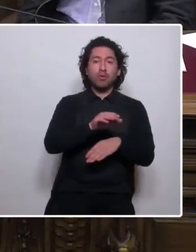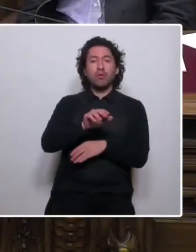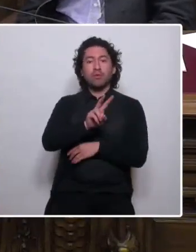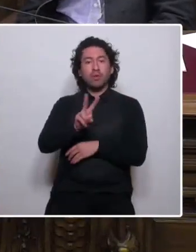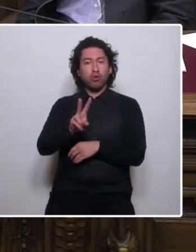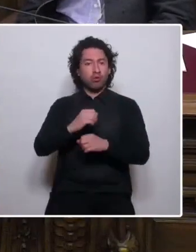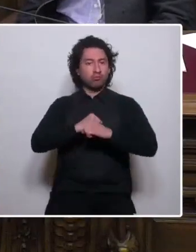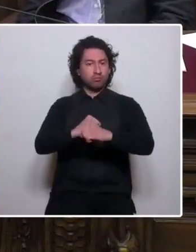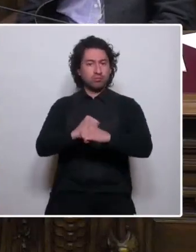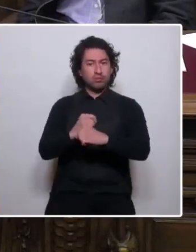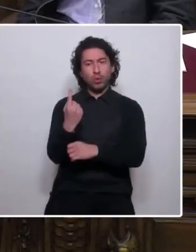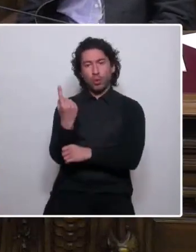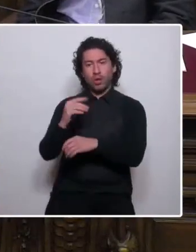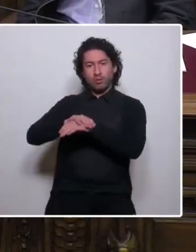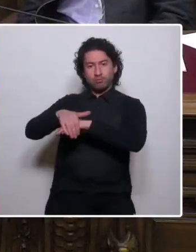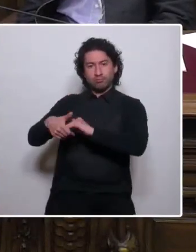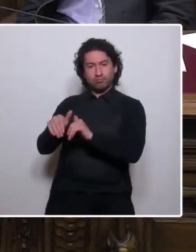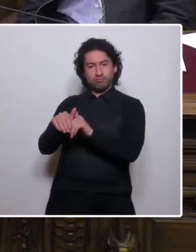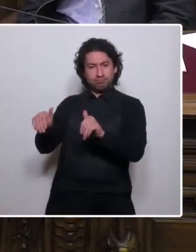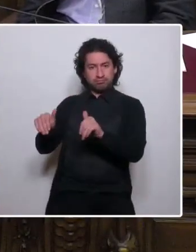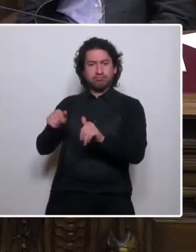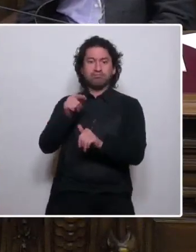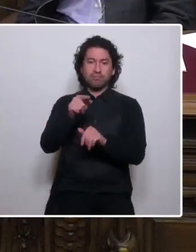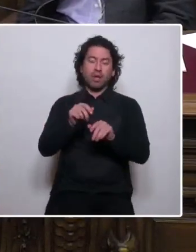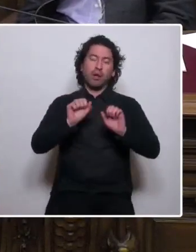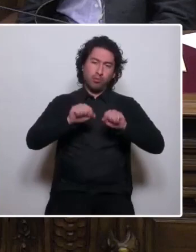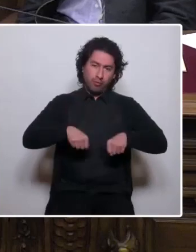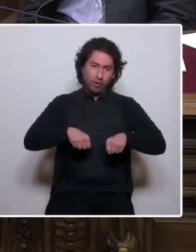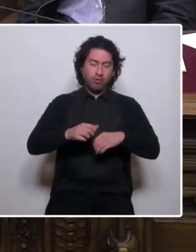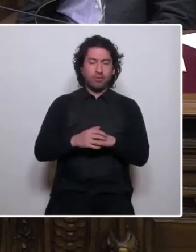contra y ninguna abstención. Queda aprobado.